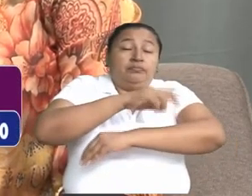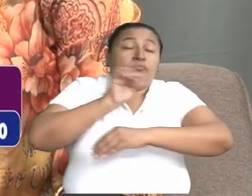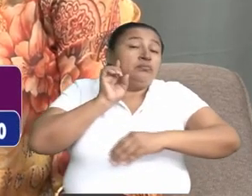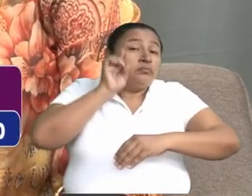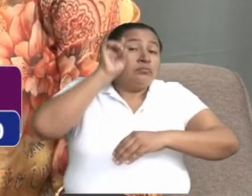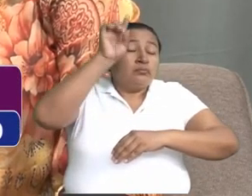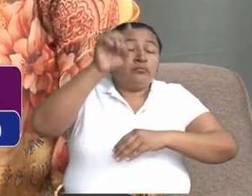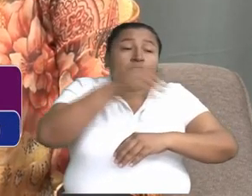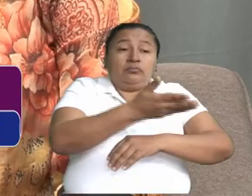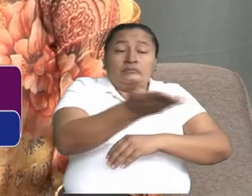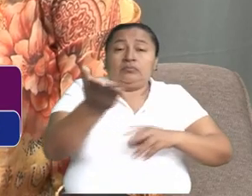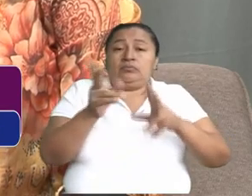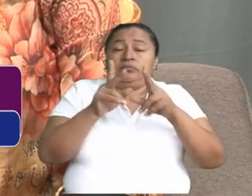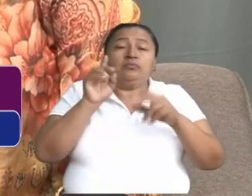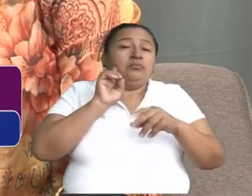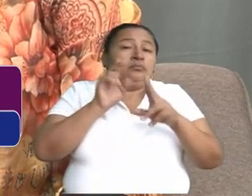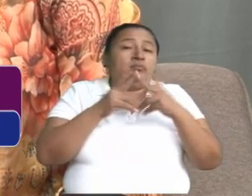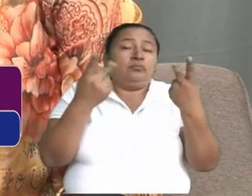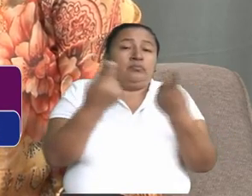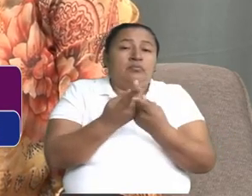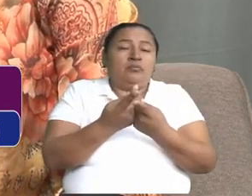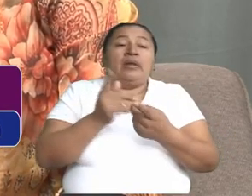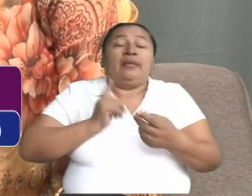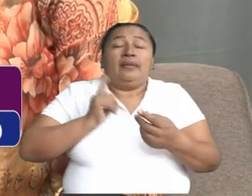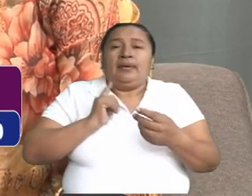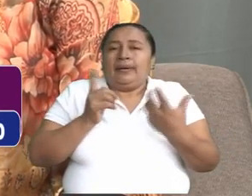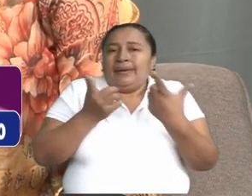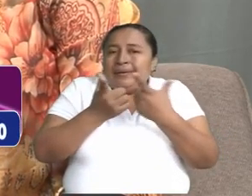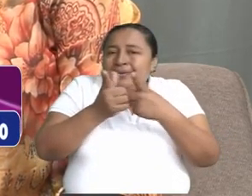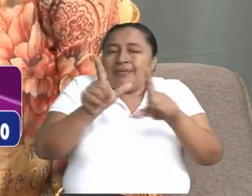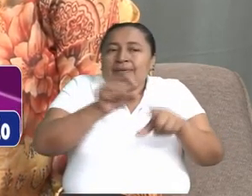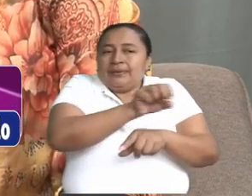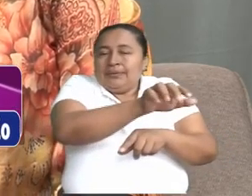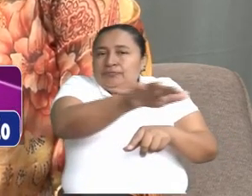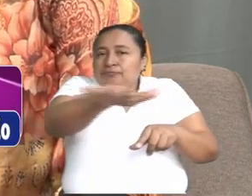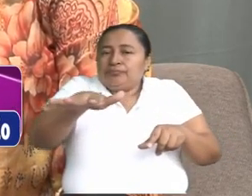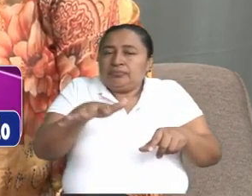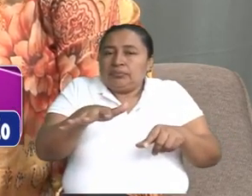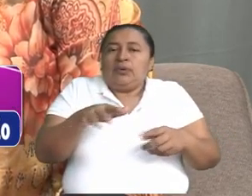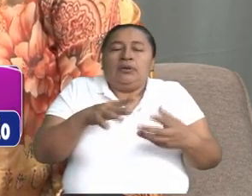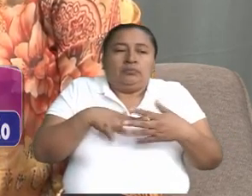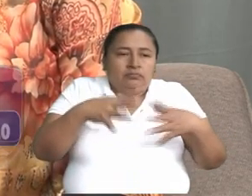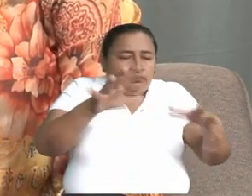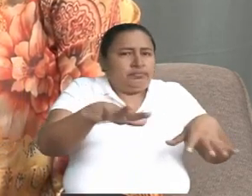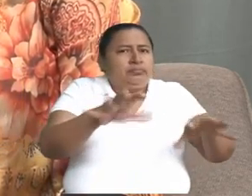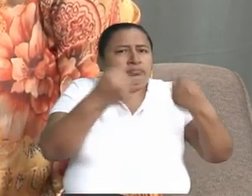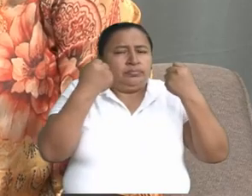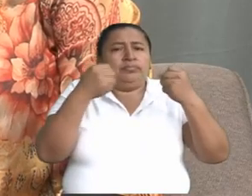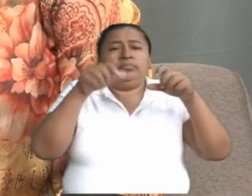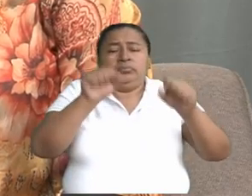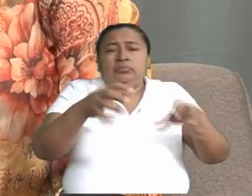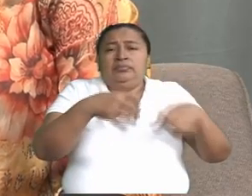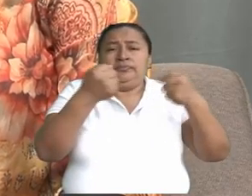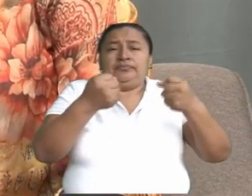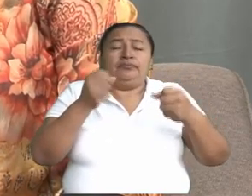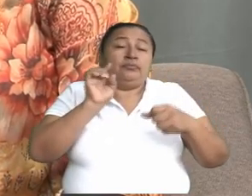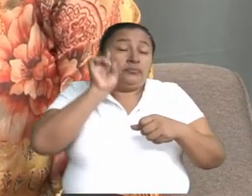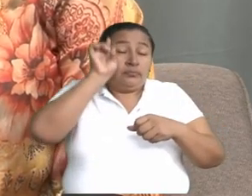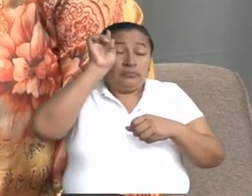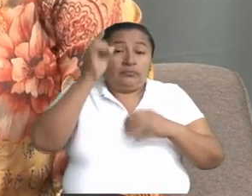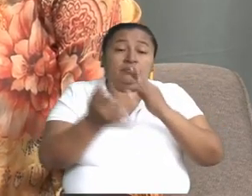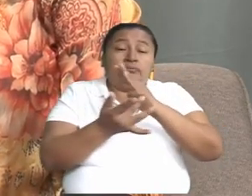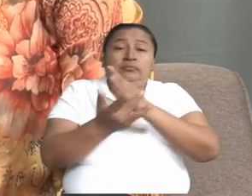de pueblos que tengan soberanía, que rescaten el desarrollo de la